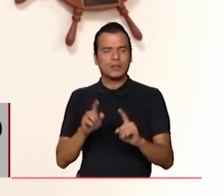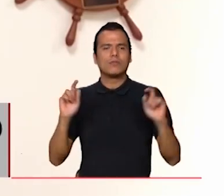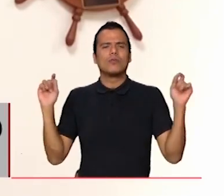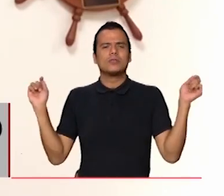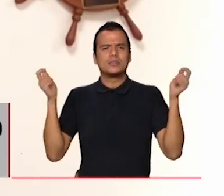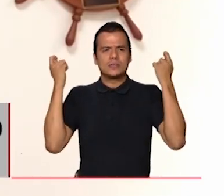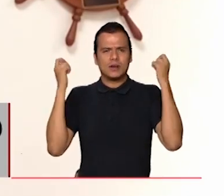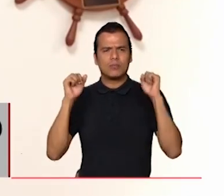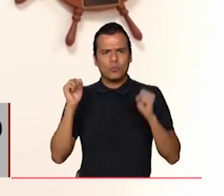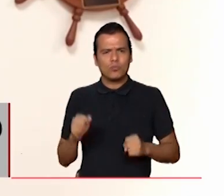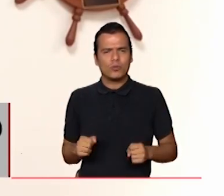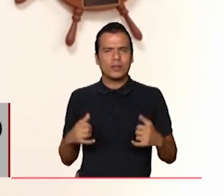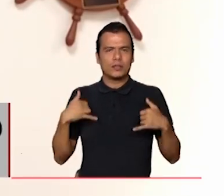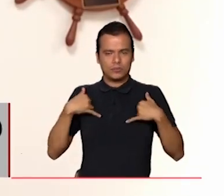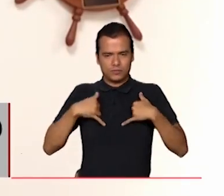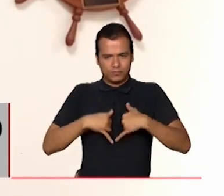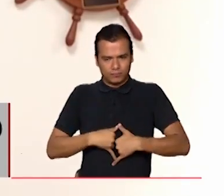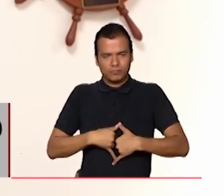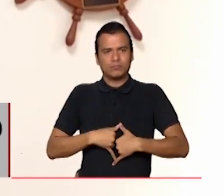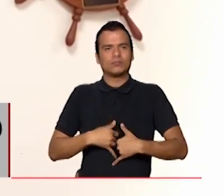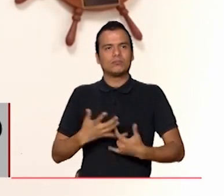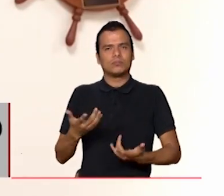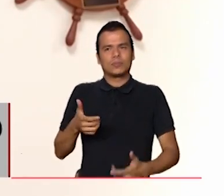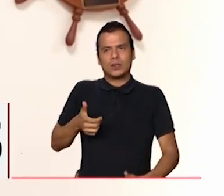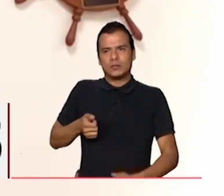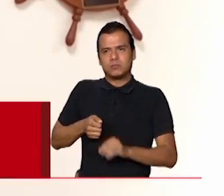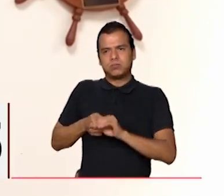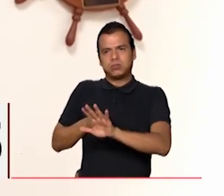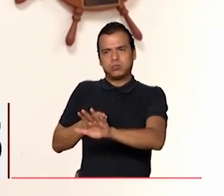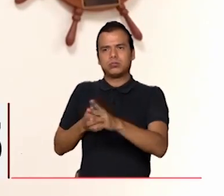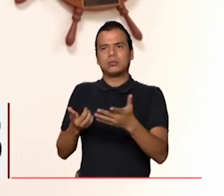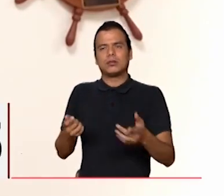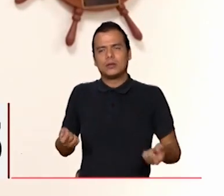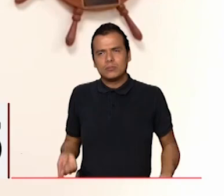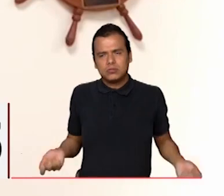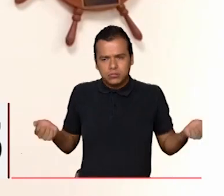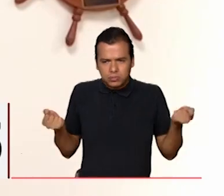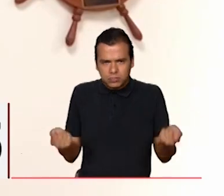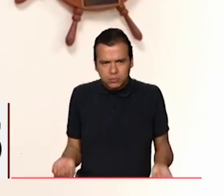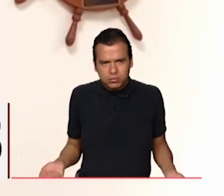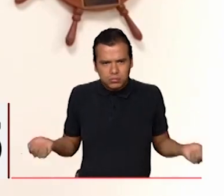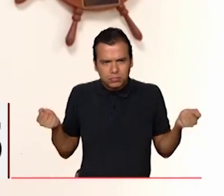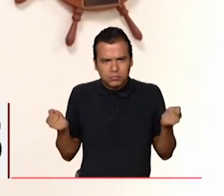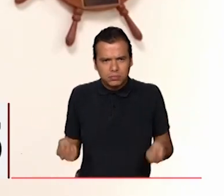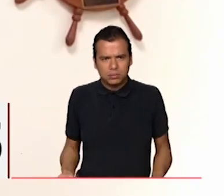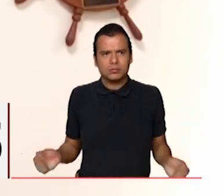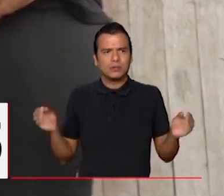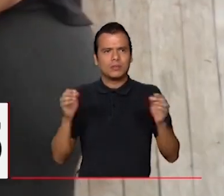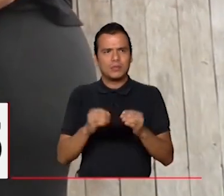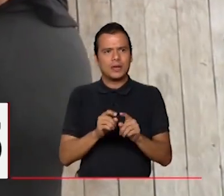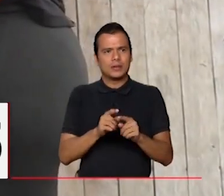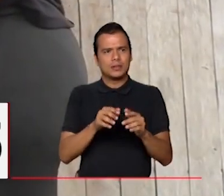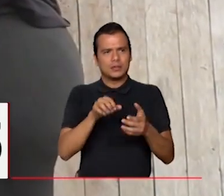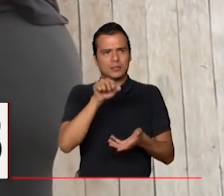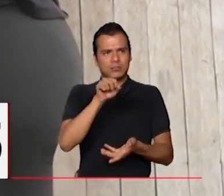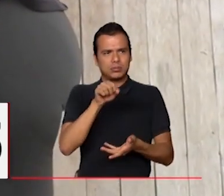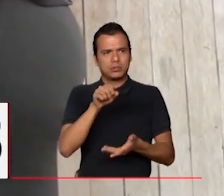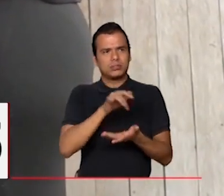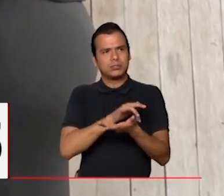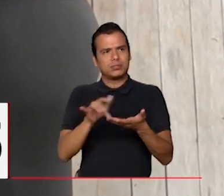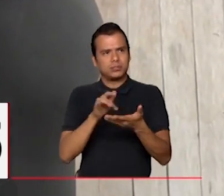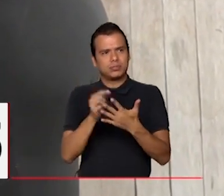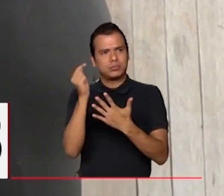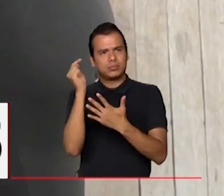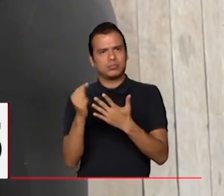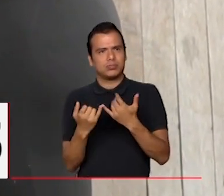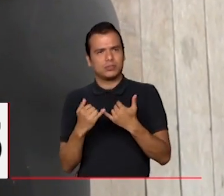los cuales se encuentran chalecos salvavidas, extintores, remos, botequín de primeros auxilios, entre otros. Una familia se encuentra en